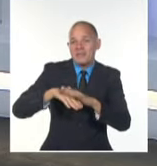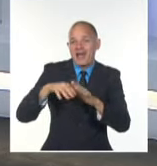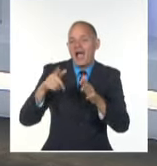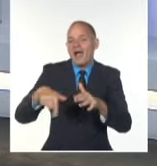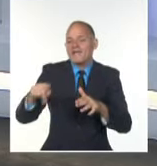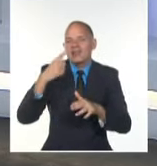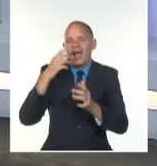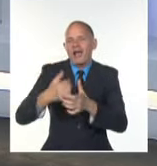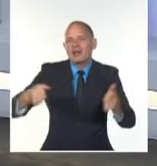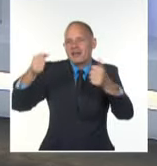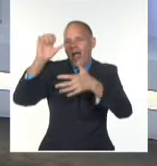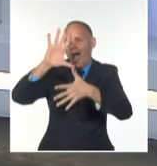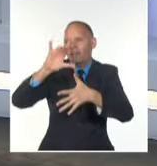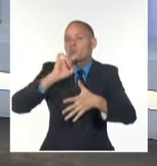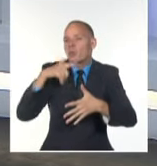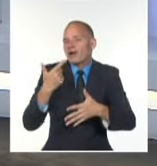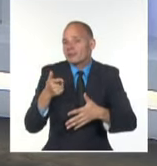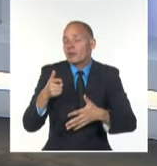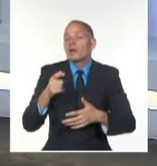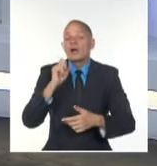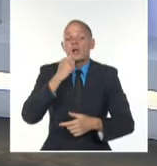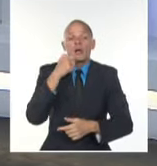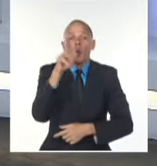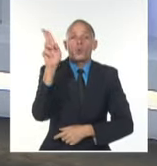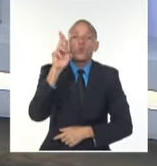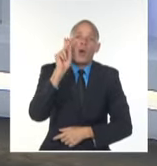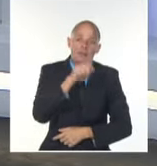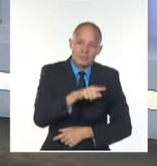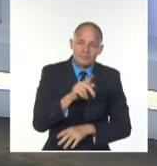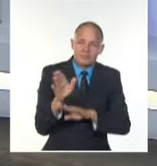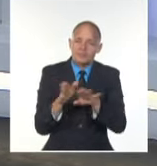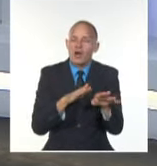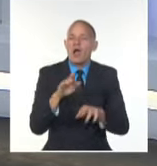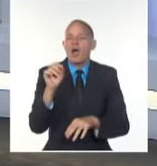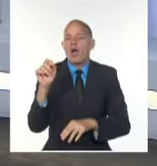Uruguay ante Estados Unidos y Bolivia versus Panamá. Con el más universal concluyen los deportes.